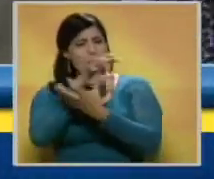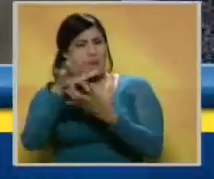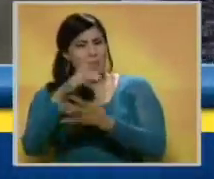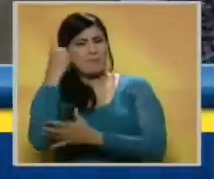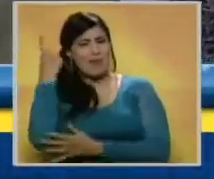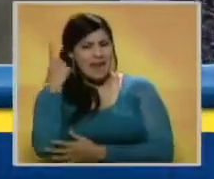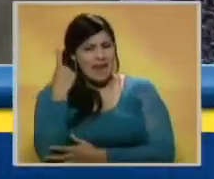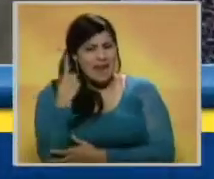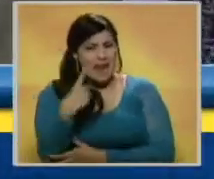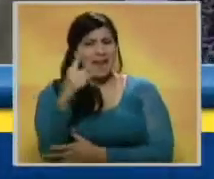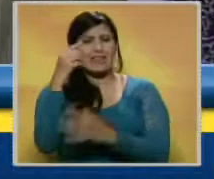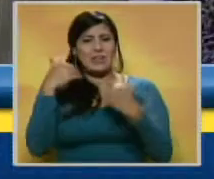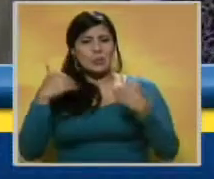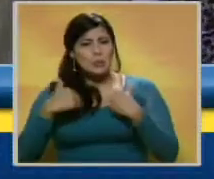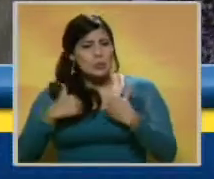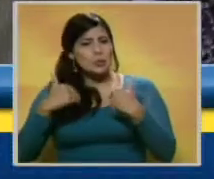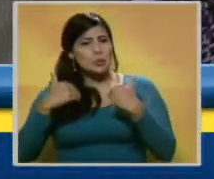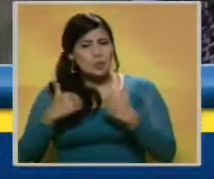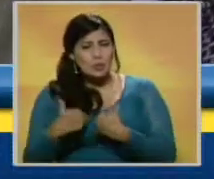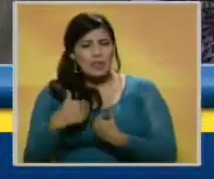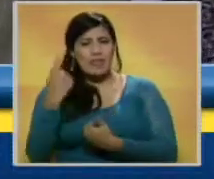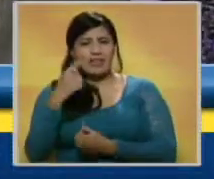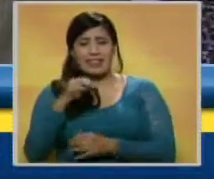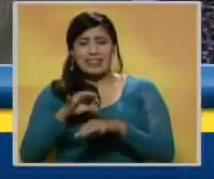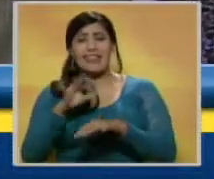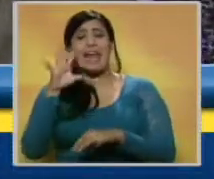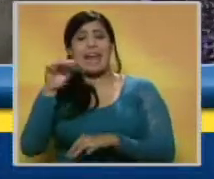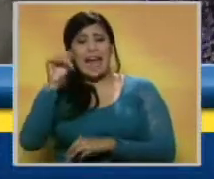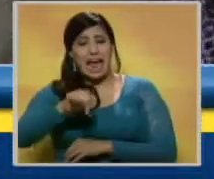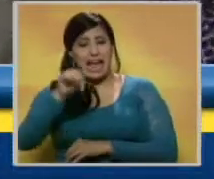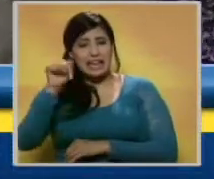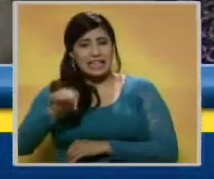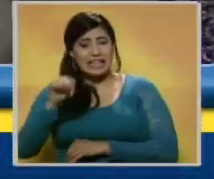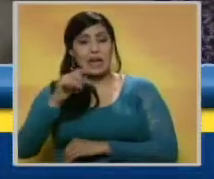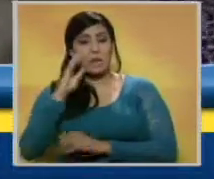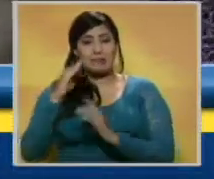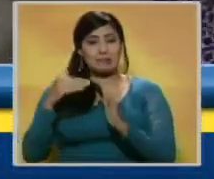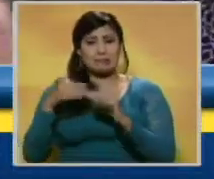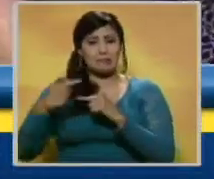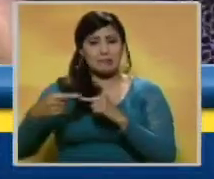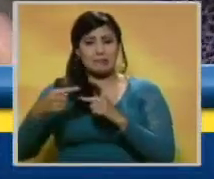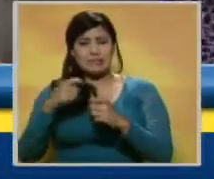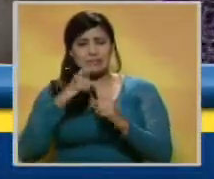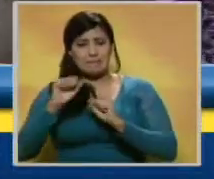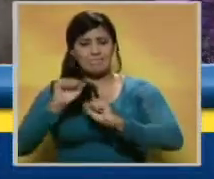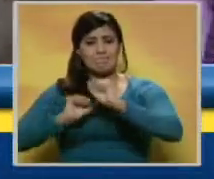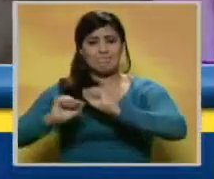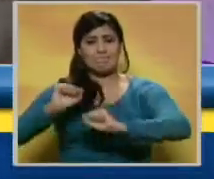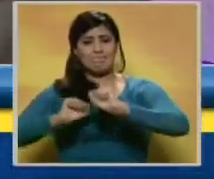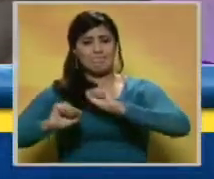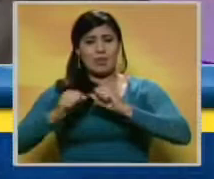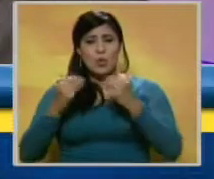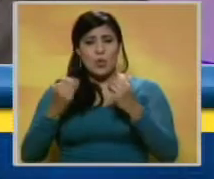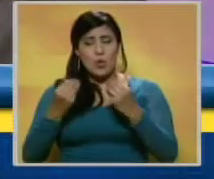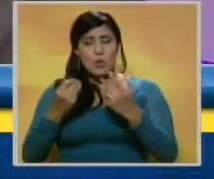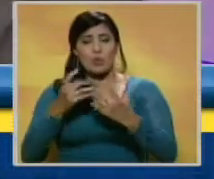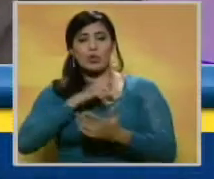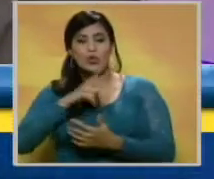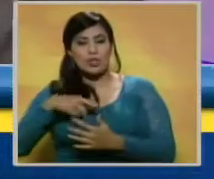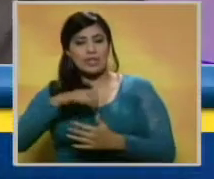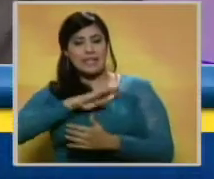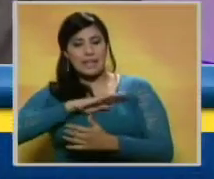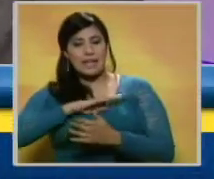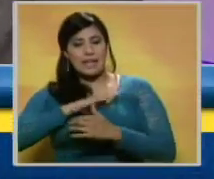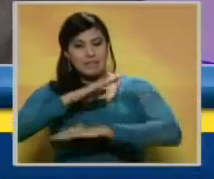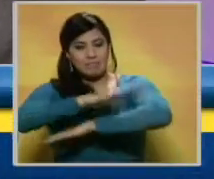eventos que tienen que enfrentar son de verdad bien delicados, y para enfrentarlo, de acuerdo con mi punto de vista, pues hay que tener